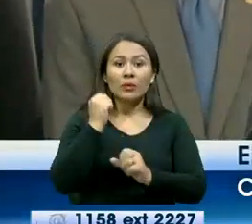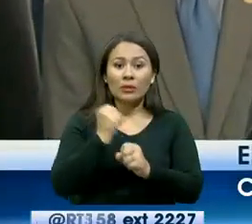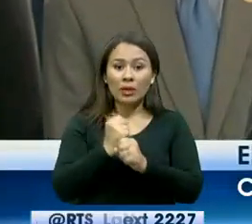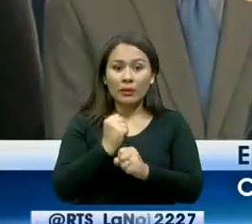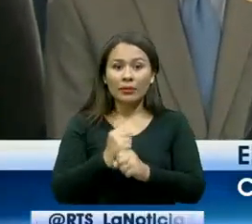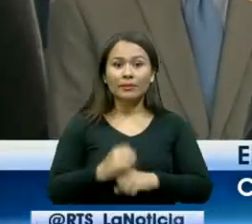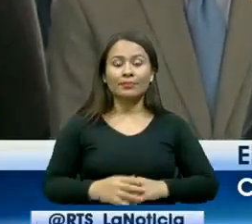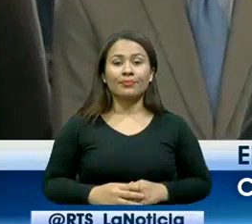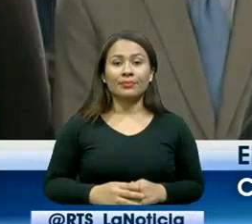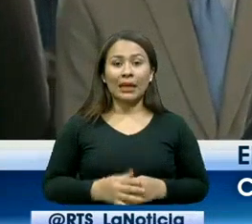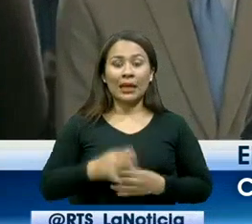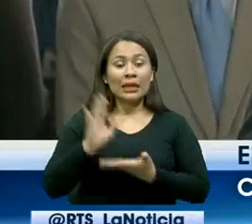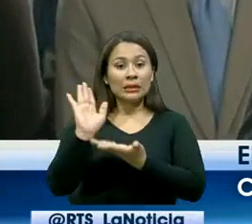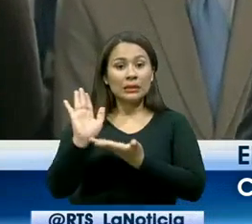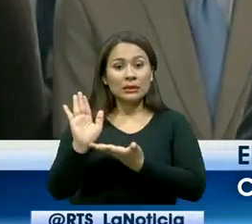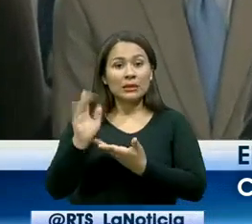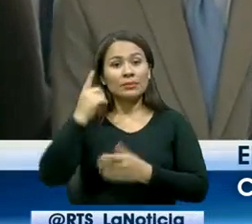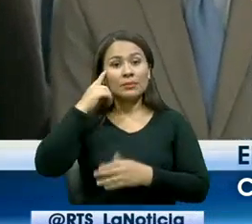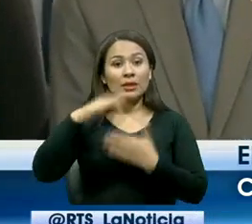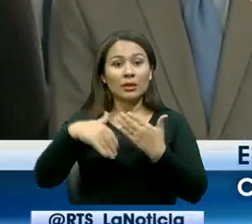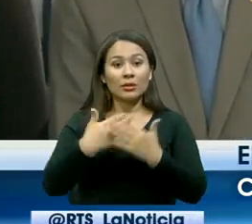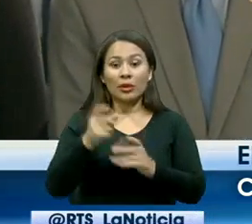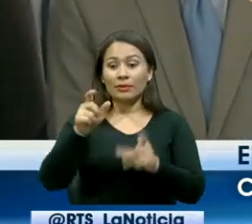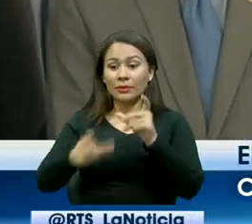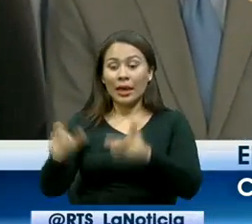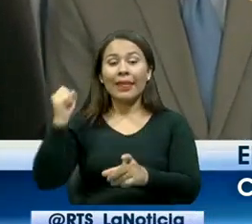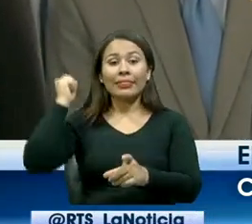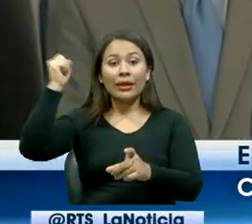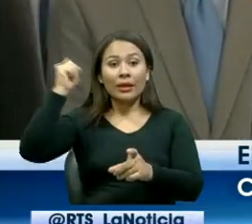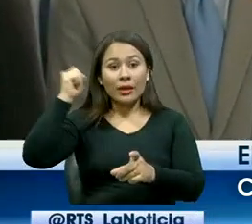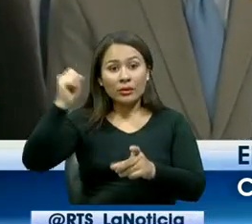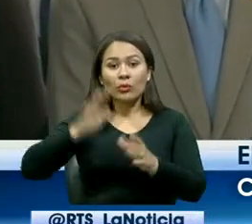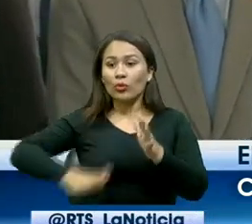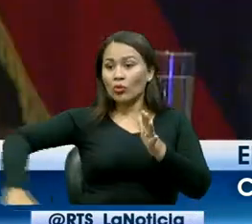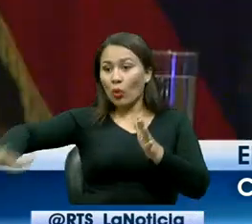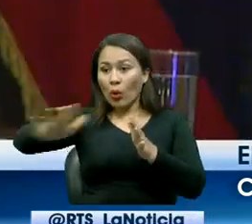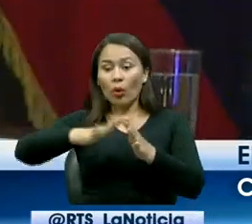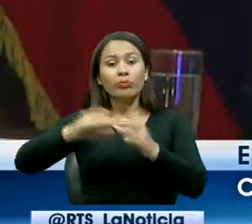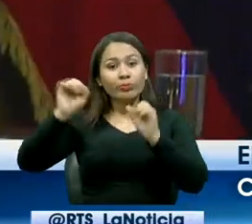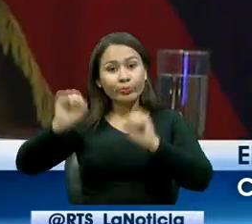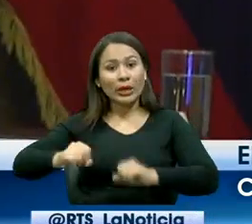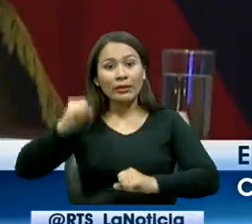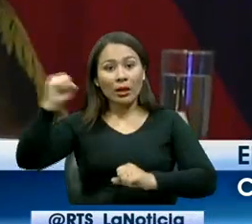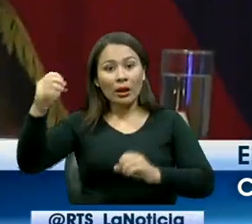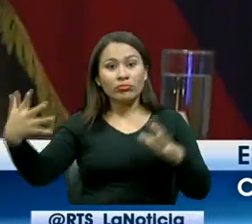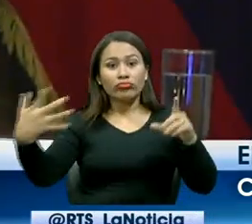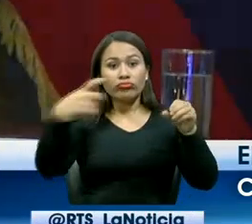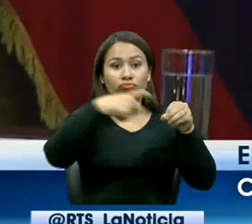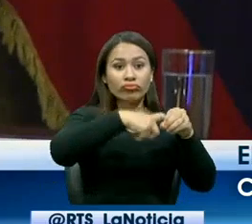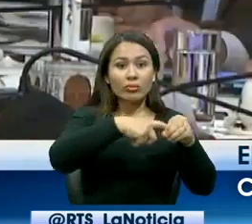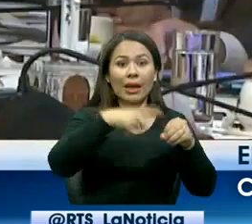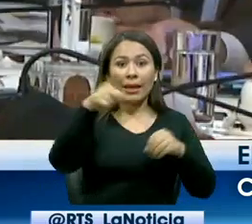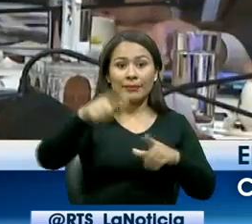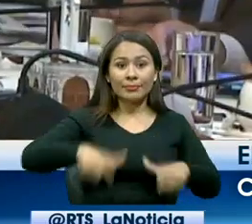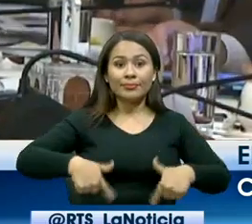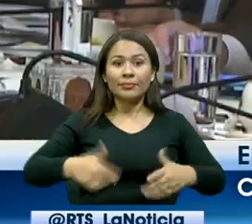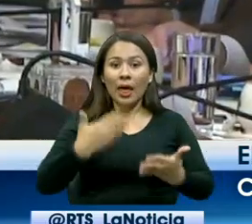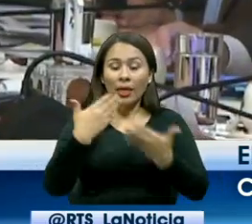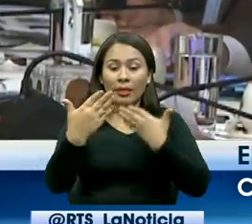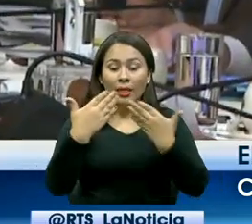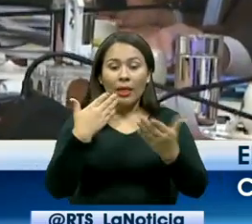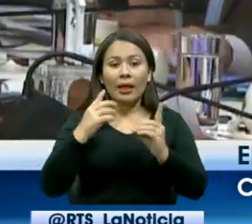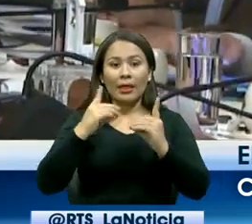el Sistema de Seguridad Social, de manera que todos los derechos les sean debidamente reconocidos. El presidente Lenín Moreno, como parte del diálogo